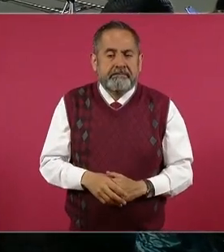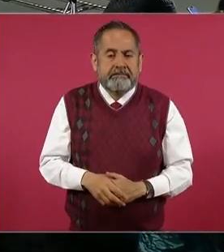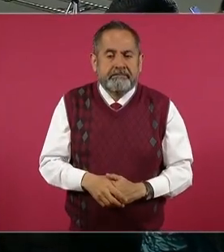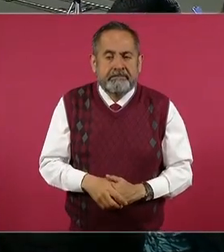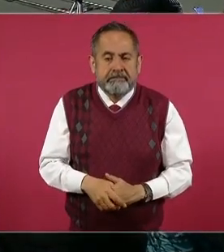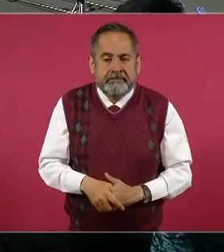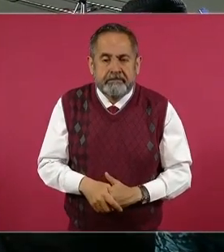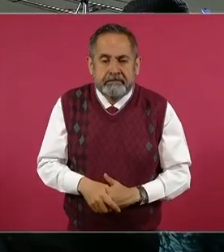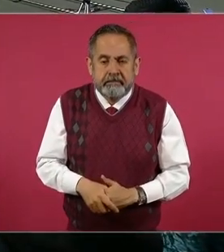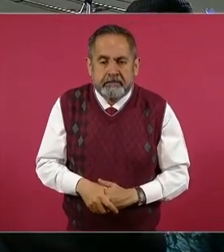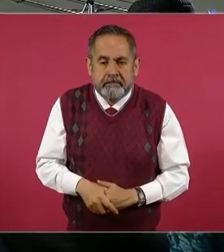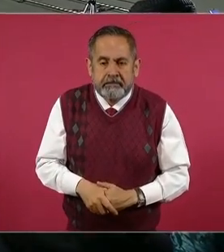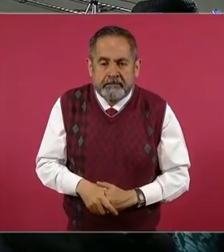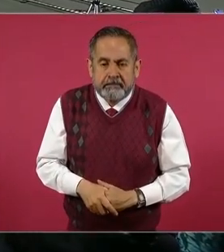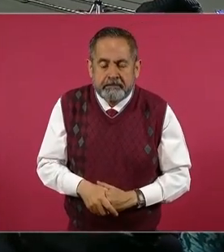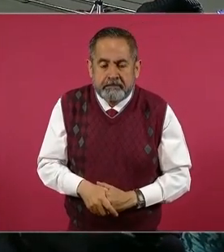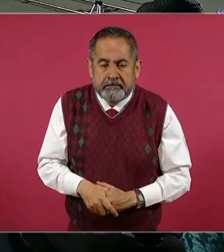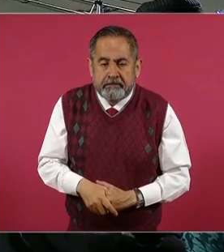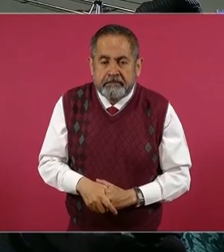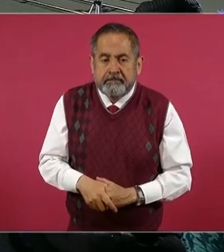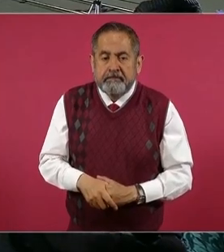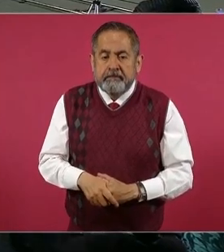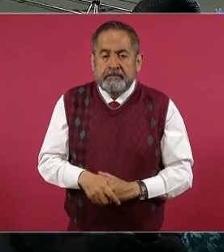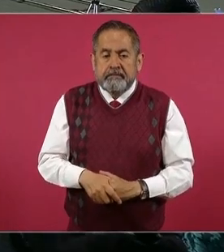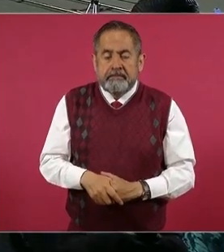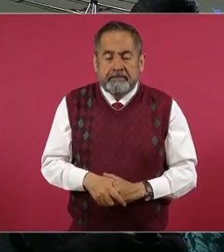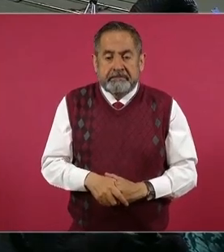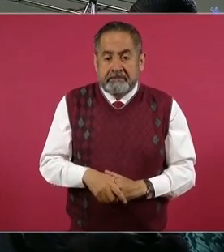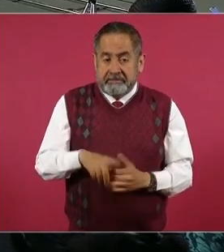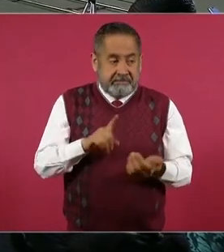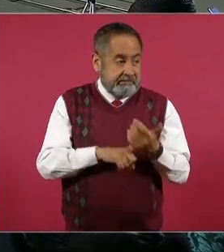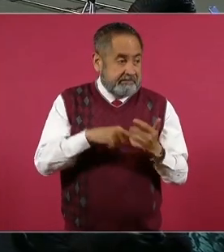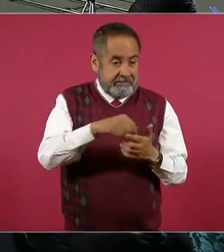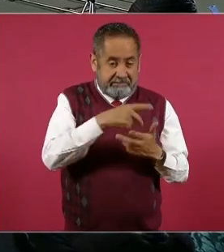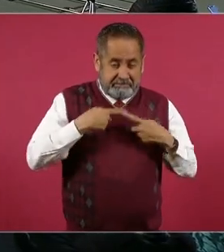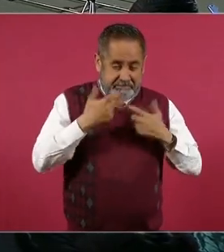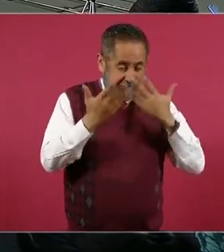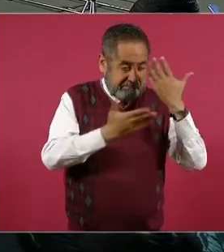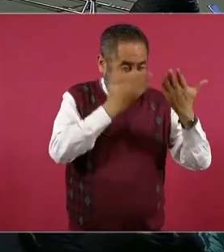independientemente de ser gente formada,